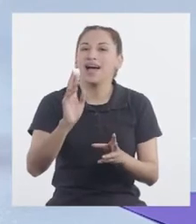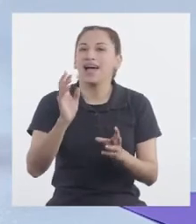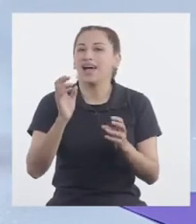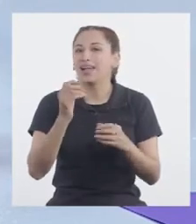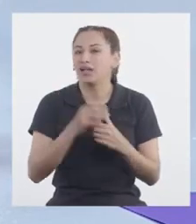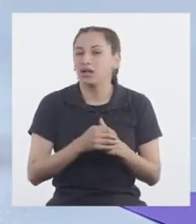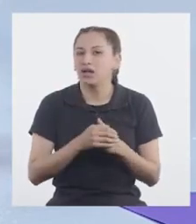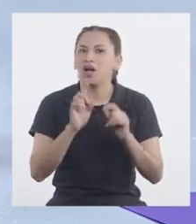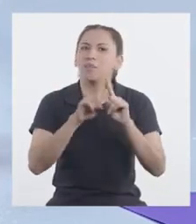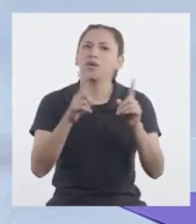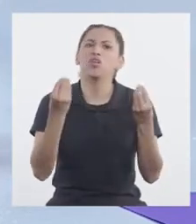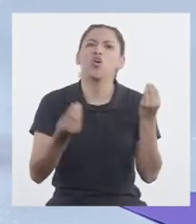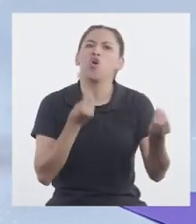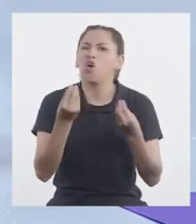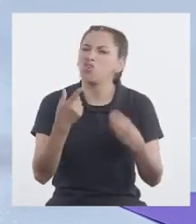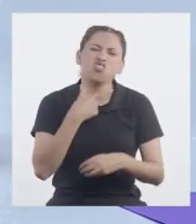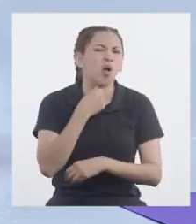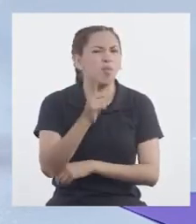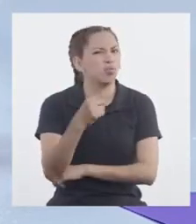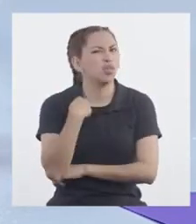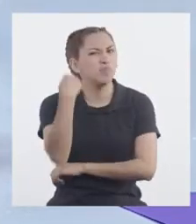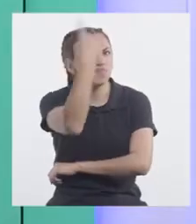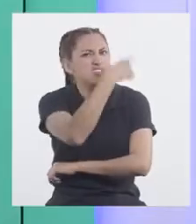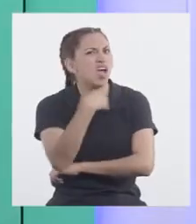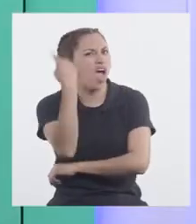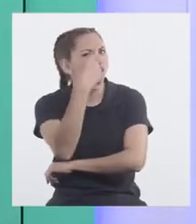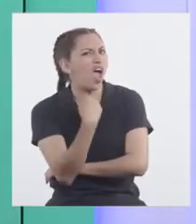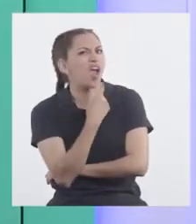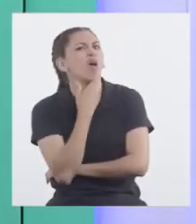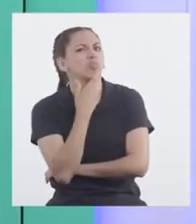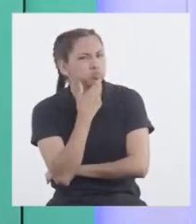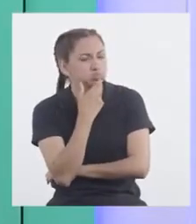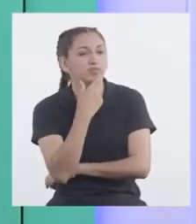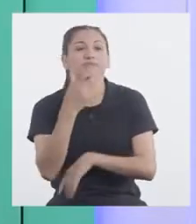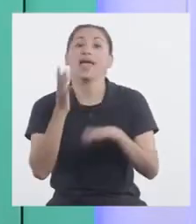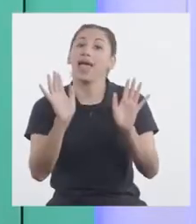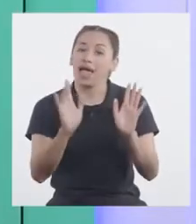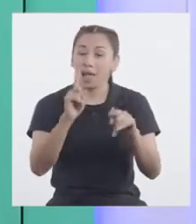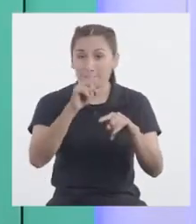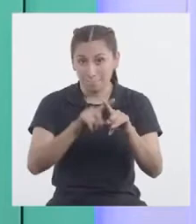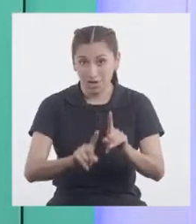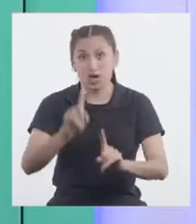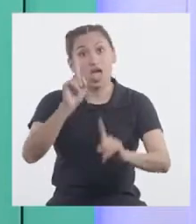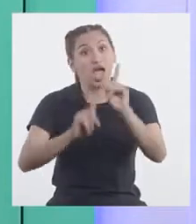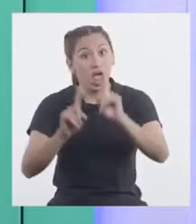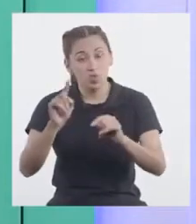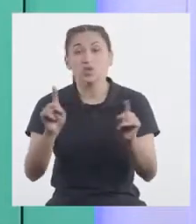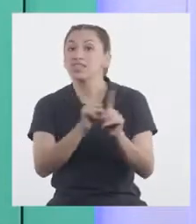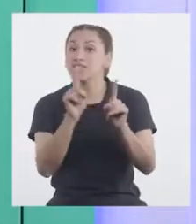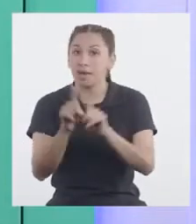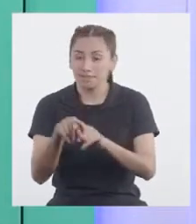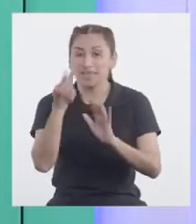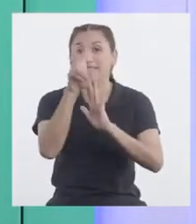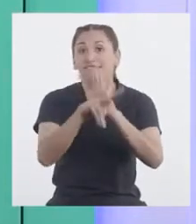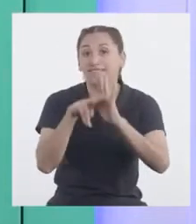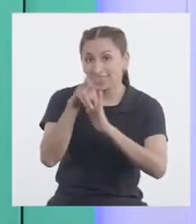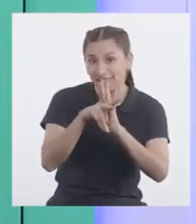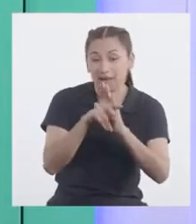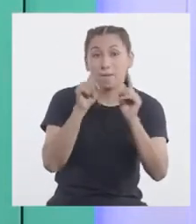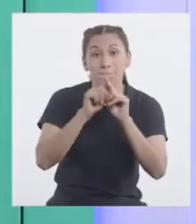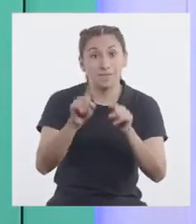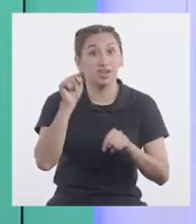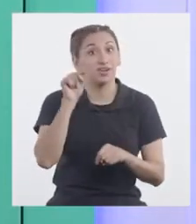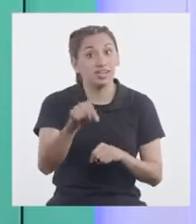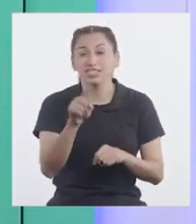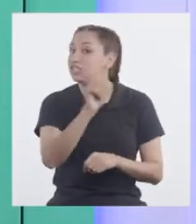me gusta. ¿Dónde quedará mi bello rostro? Bueno, tocino, hay podcasts que también son video,